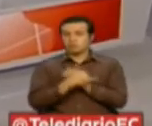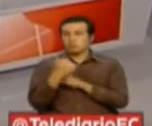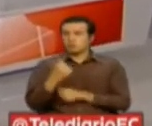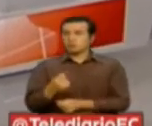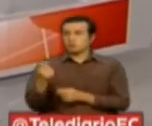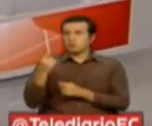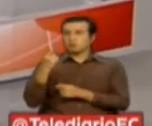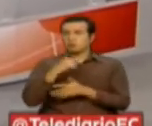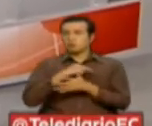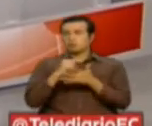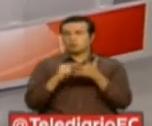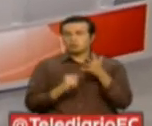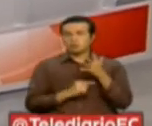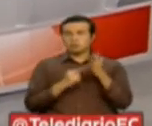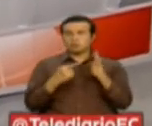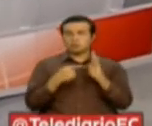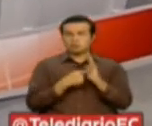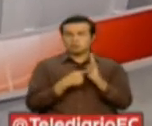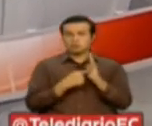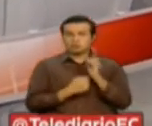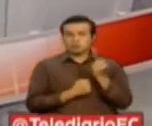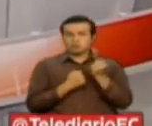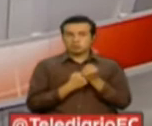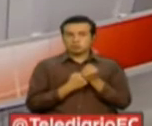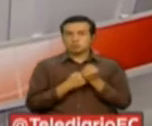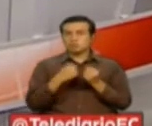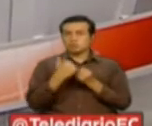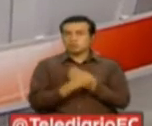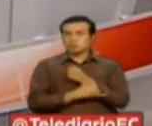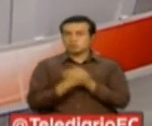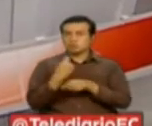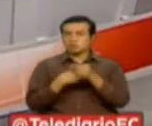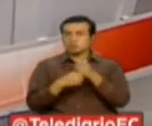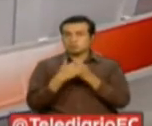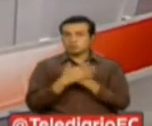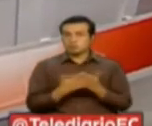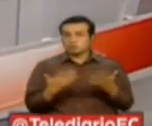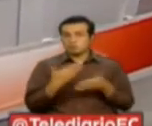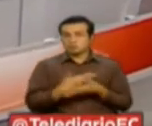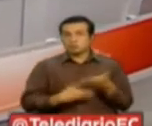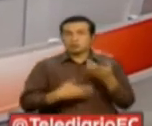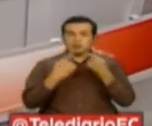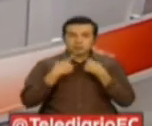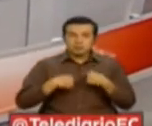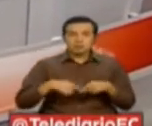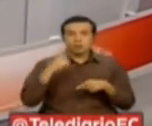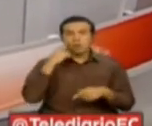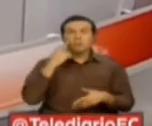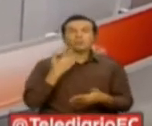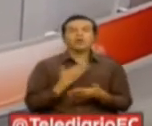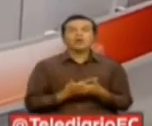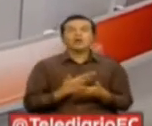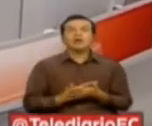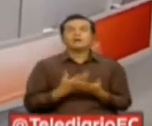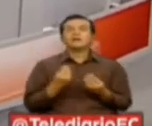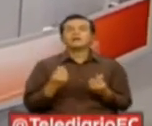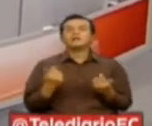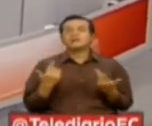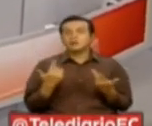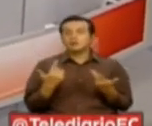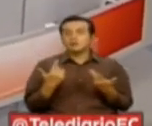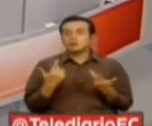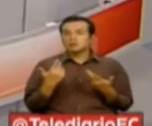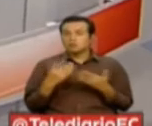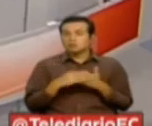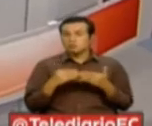divisas y otros tributos a favor de los exportadores que textualmente se dice demuestren ingreso neto